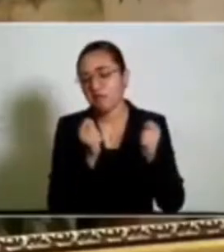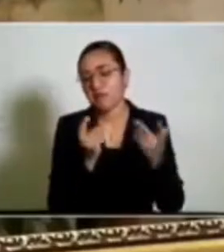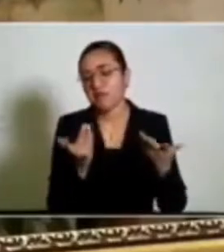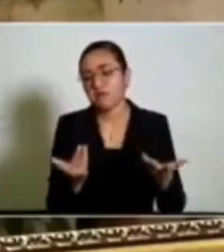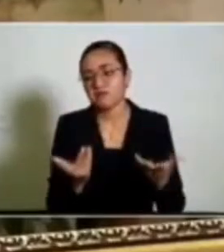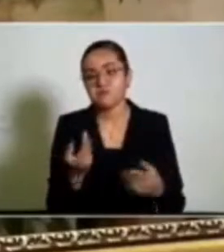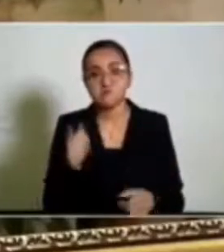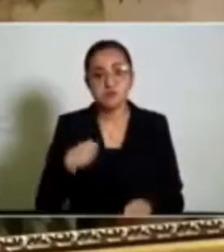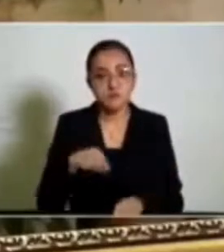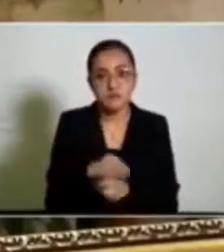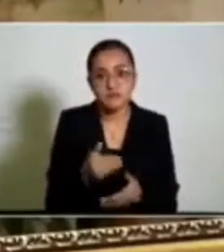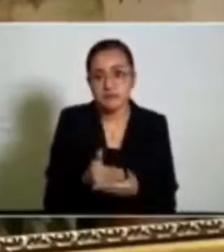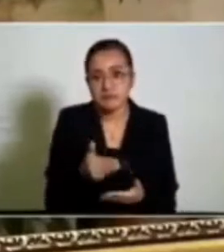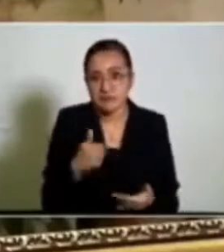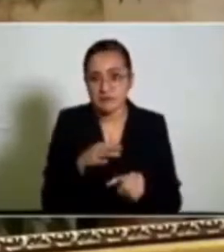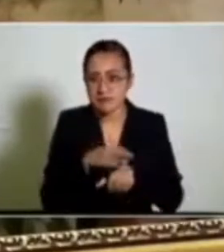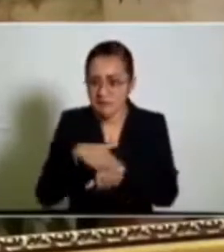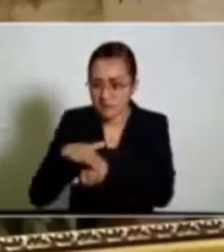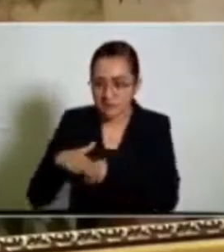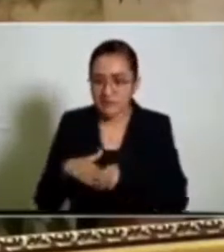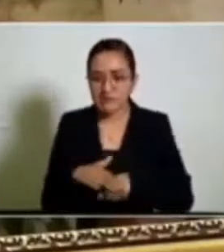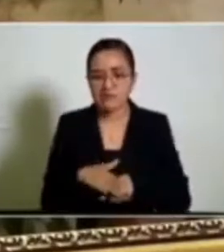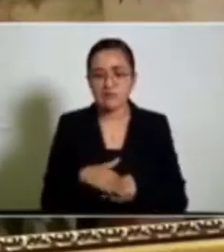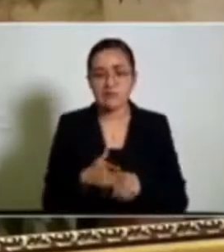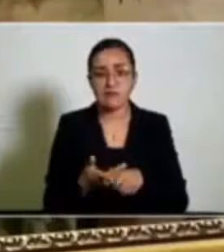establecidas en contra del coronavirus.